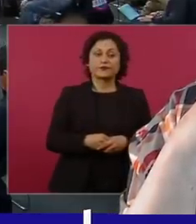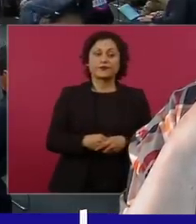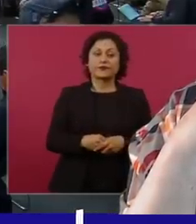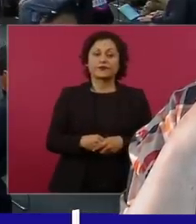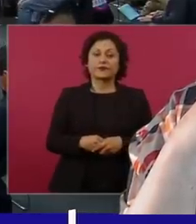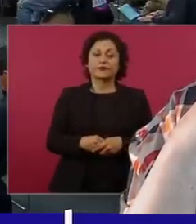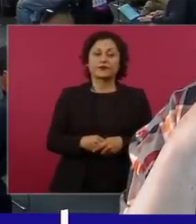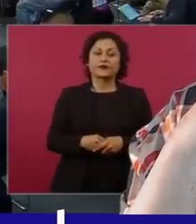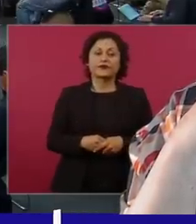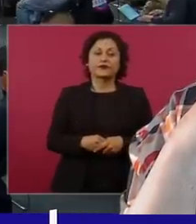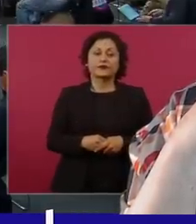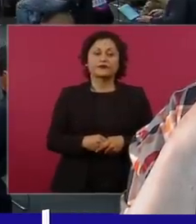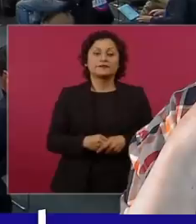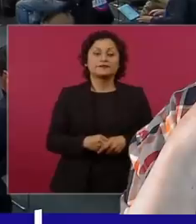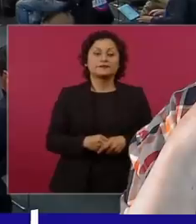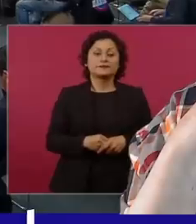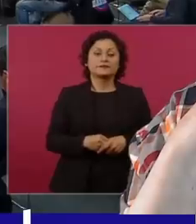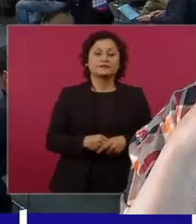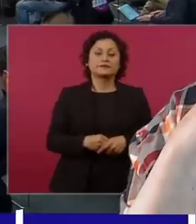peruanos